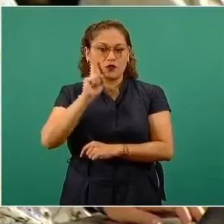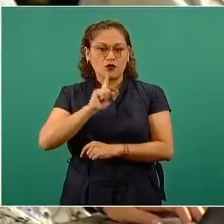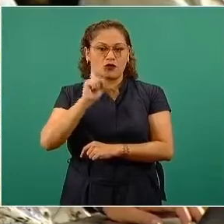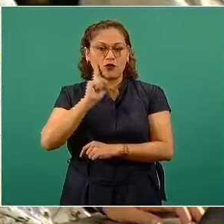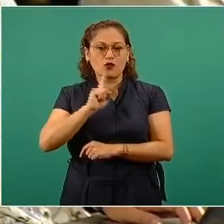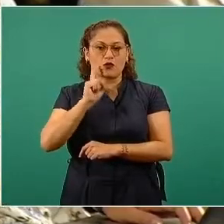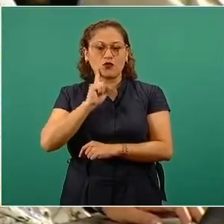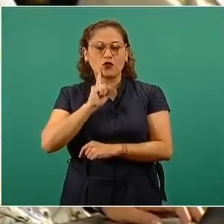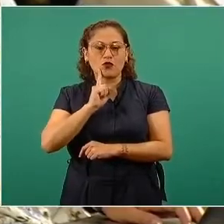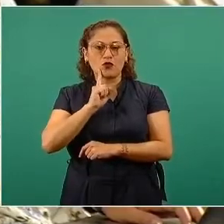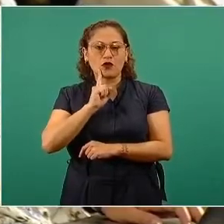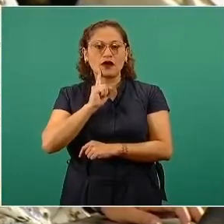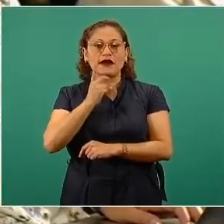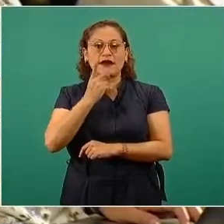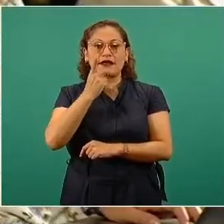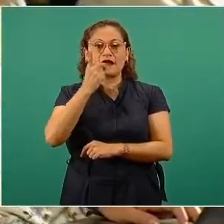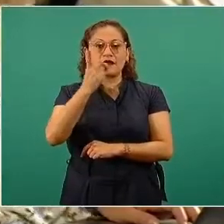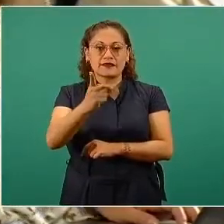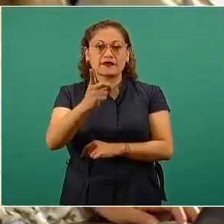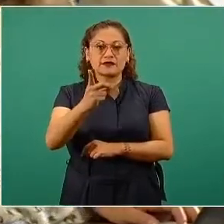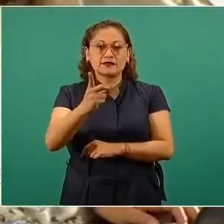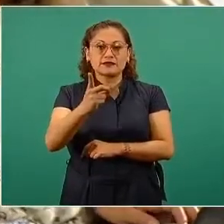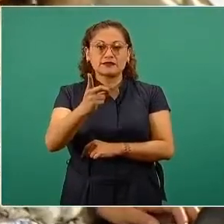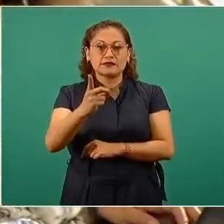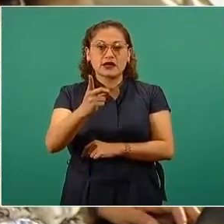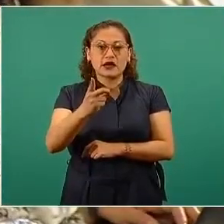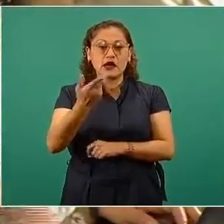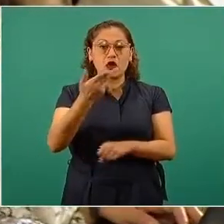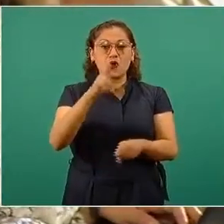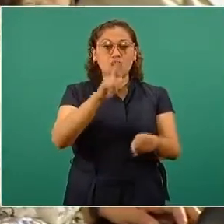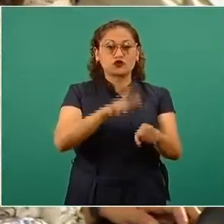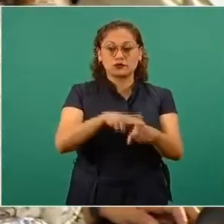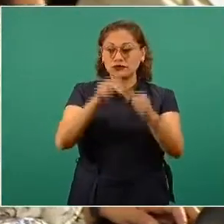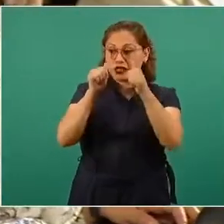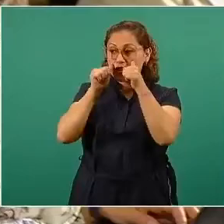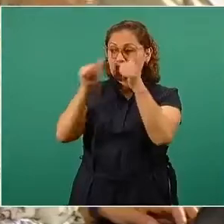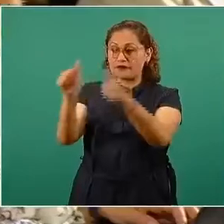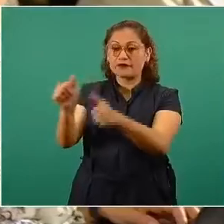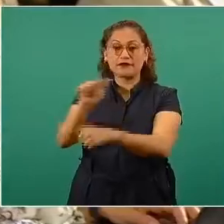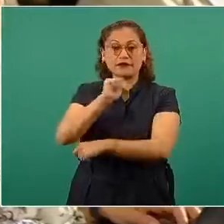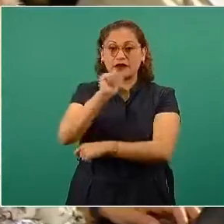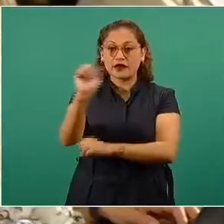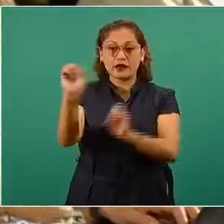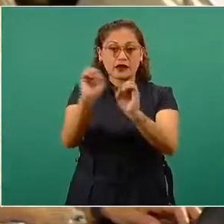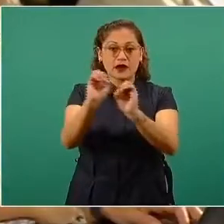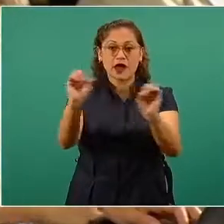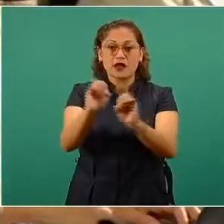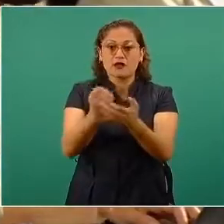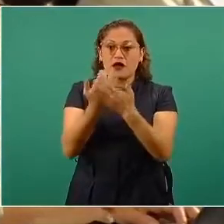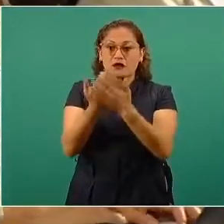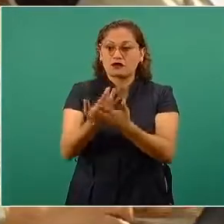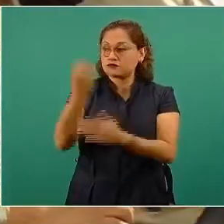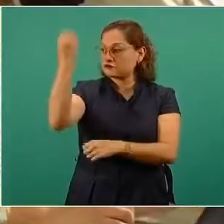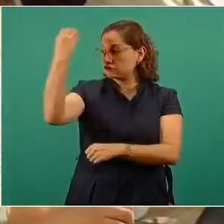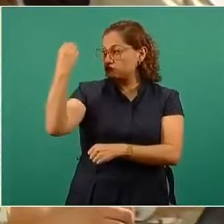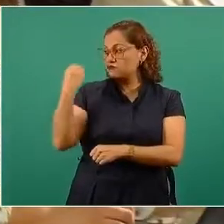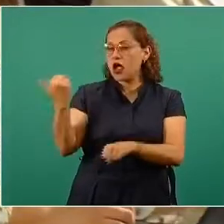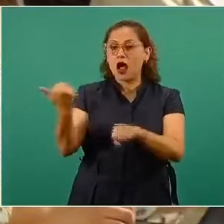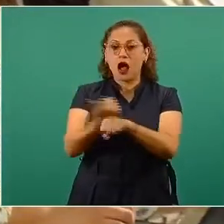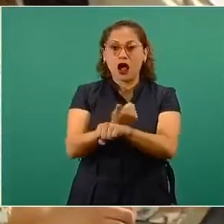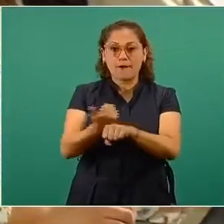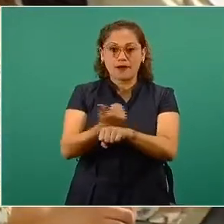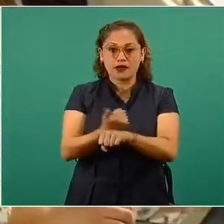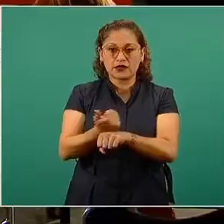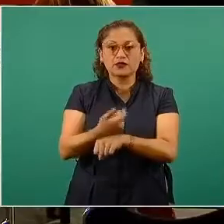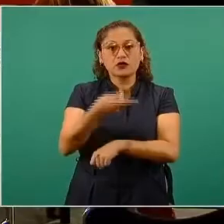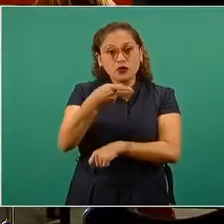consultas. Dicen que hasta que esté en semáforo amarillo, pues van a poder darles consultas en este caso a los pacientes. Pero aquí la situación es de